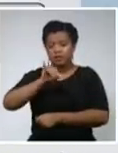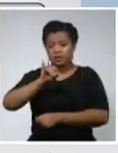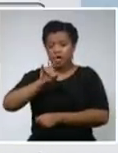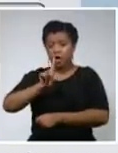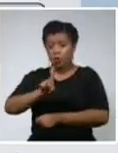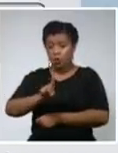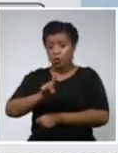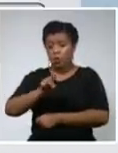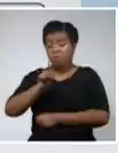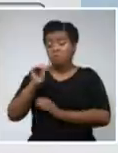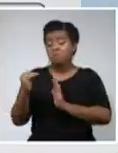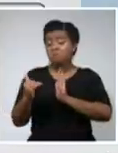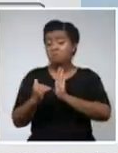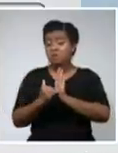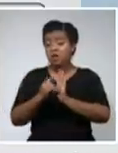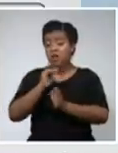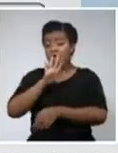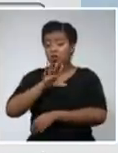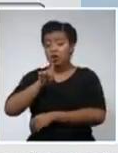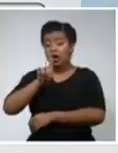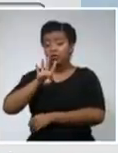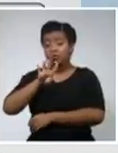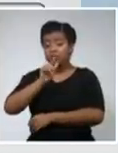161.514 personas con la COVID-19.